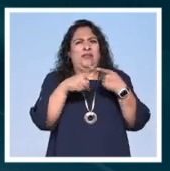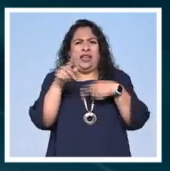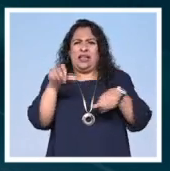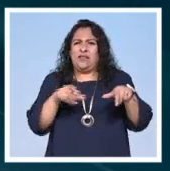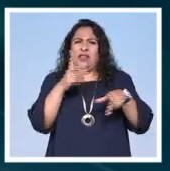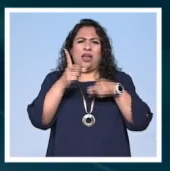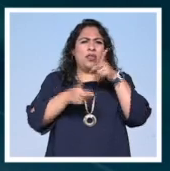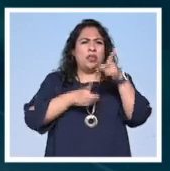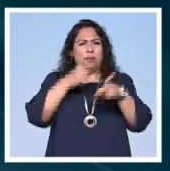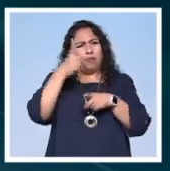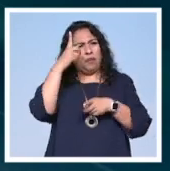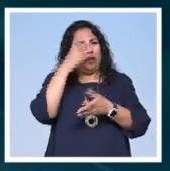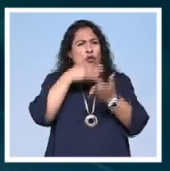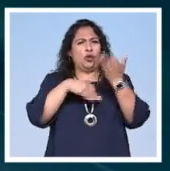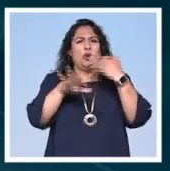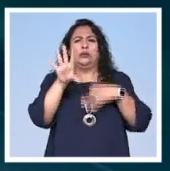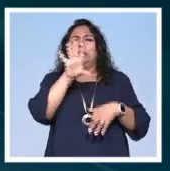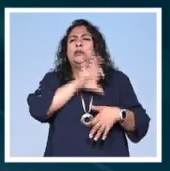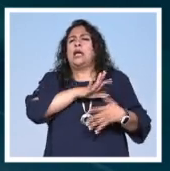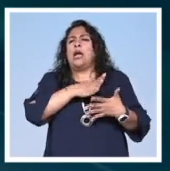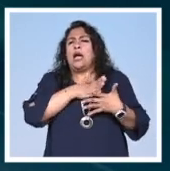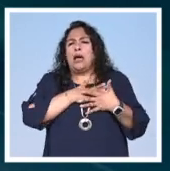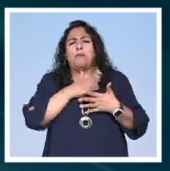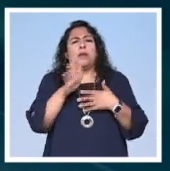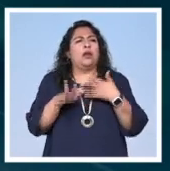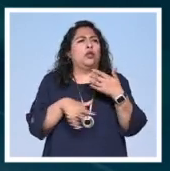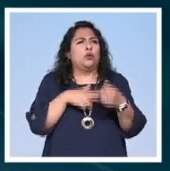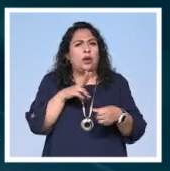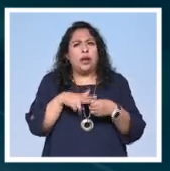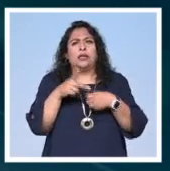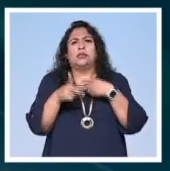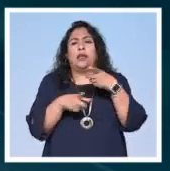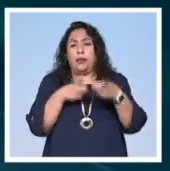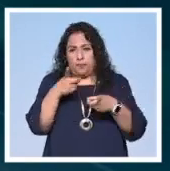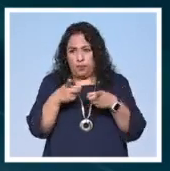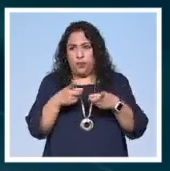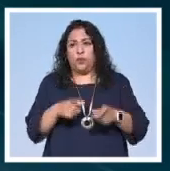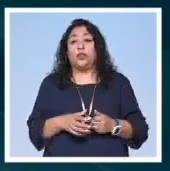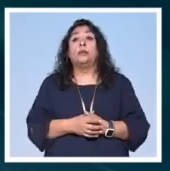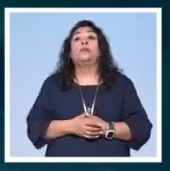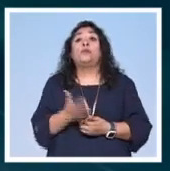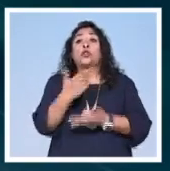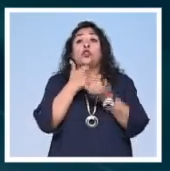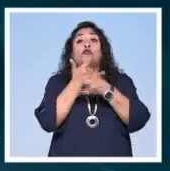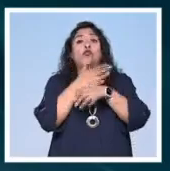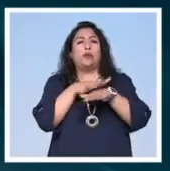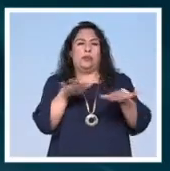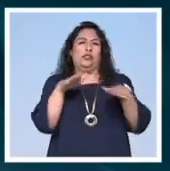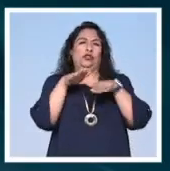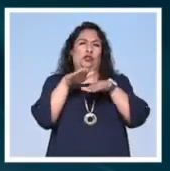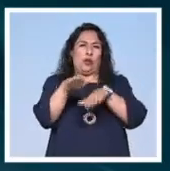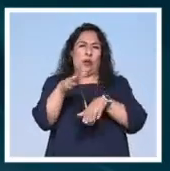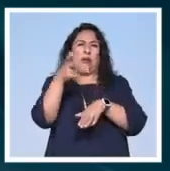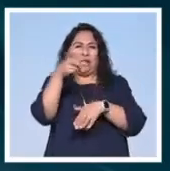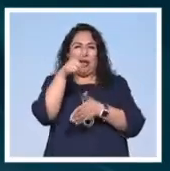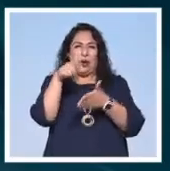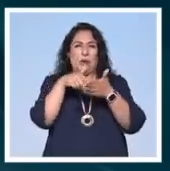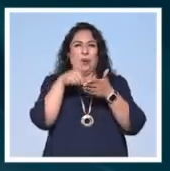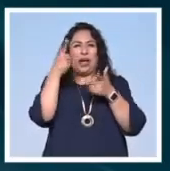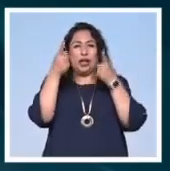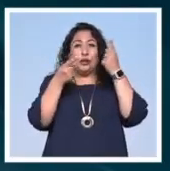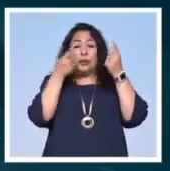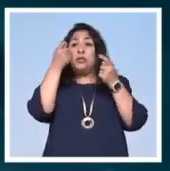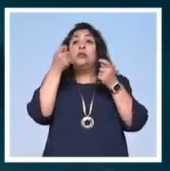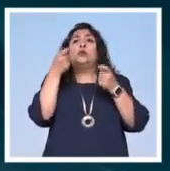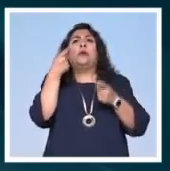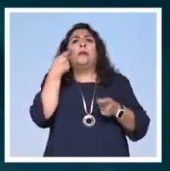deportivos para todos aquellos amantes de la naturaleza y el deporte información relacionada con este destino turístico